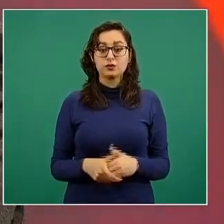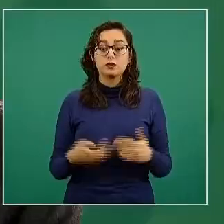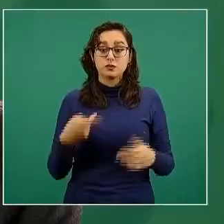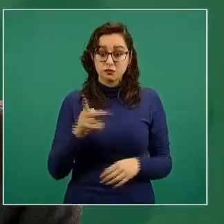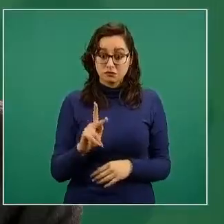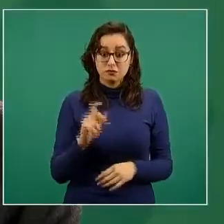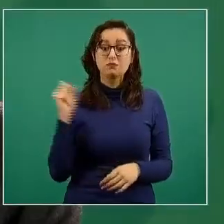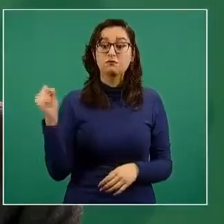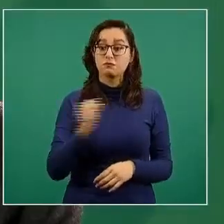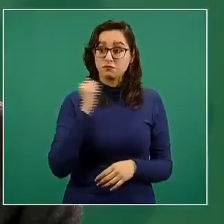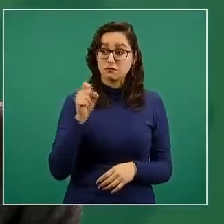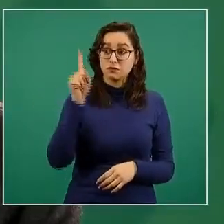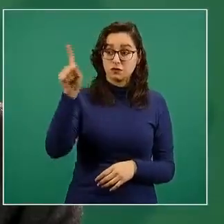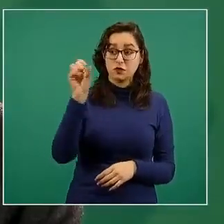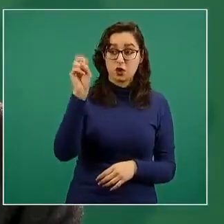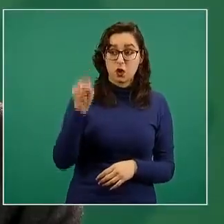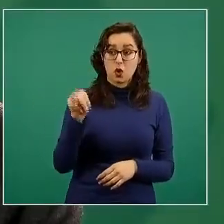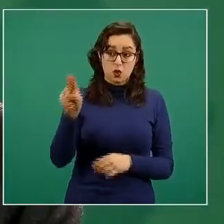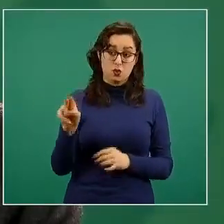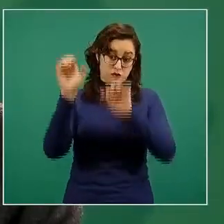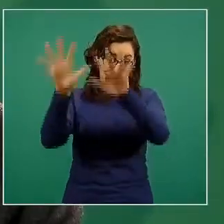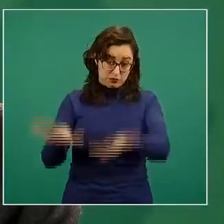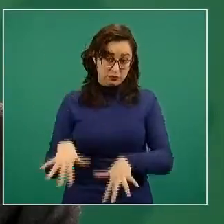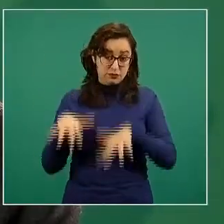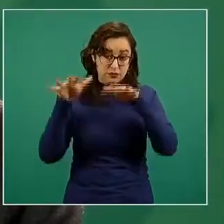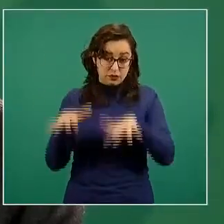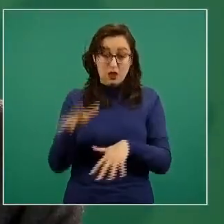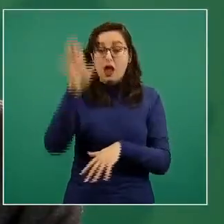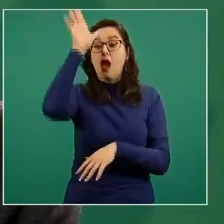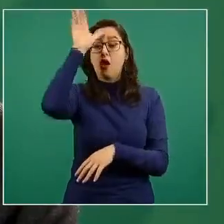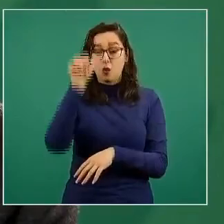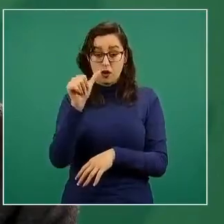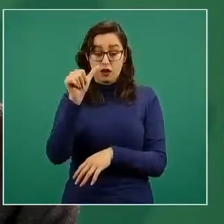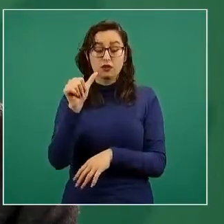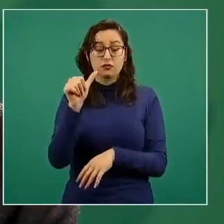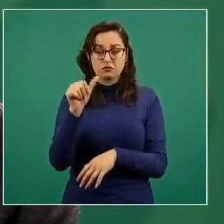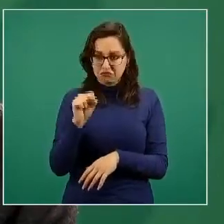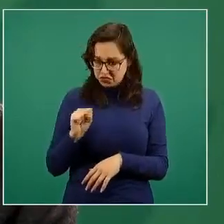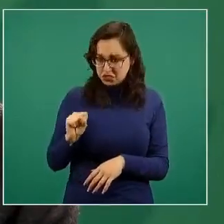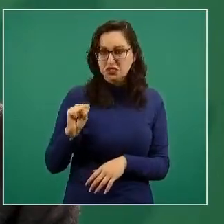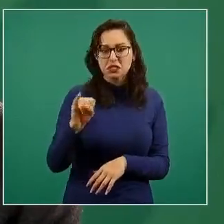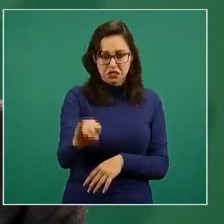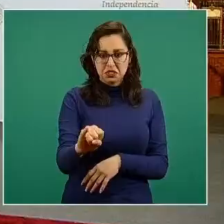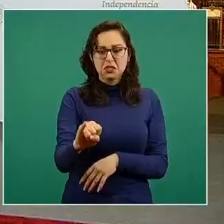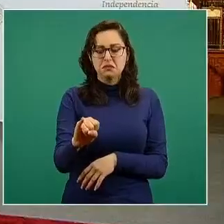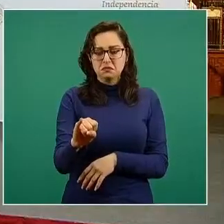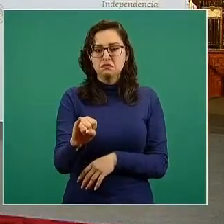unánime por la Asamblea de Naciones Unidas, resolución propuesta por el Gobierno de